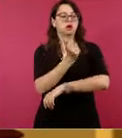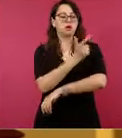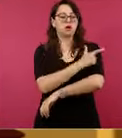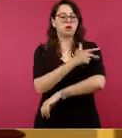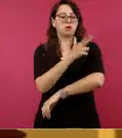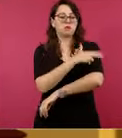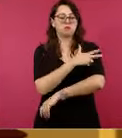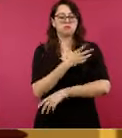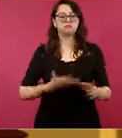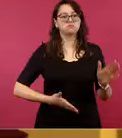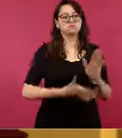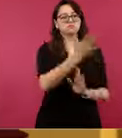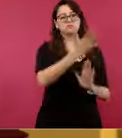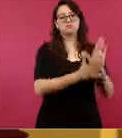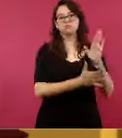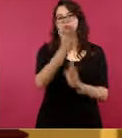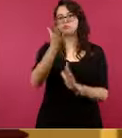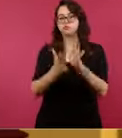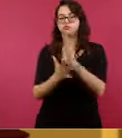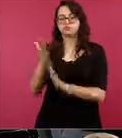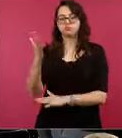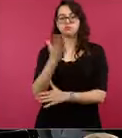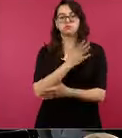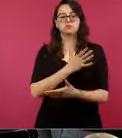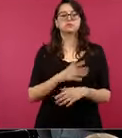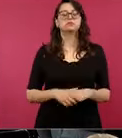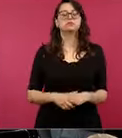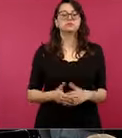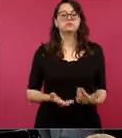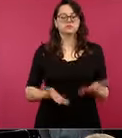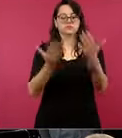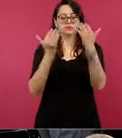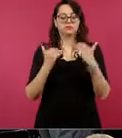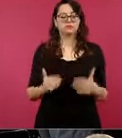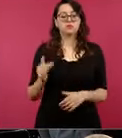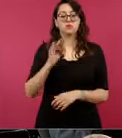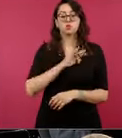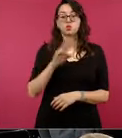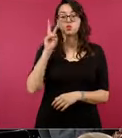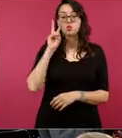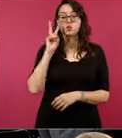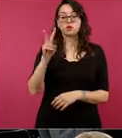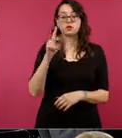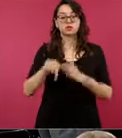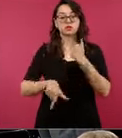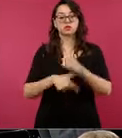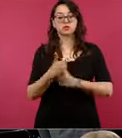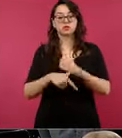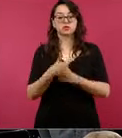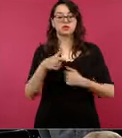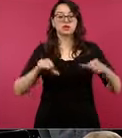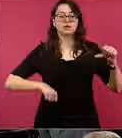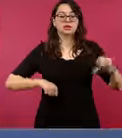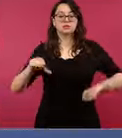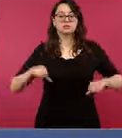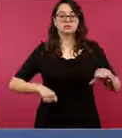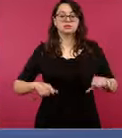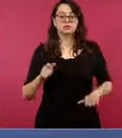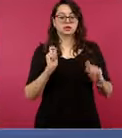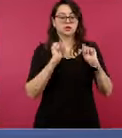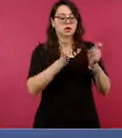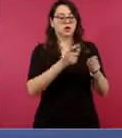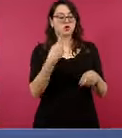y buques para cumplir con las misiones. Adelante, por favor, aquí están las 12 misiones que cumplieron